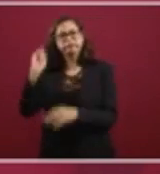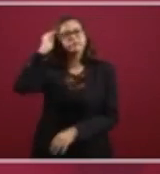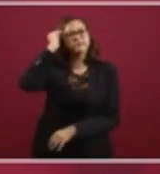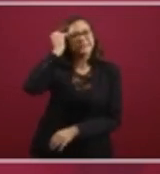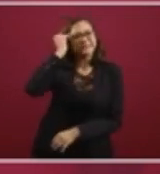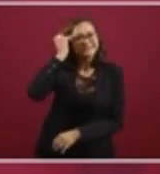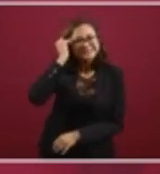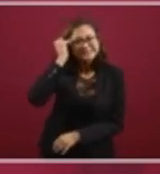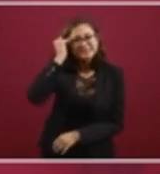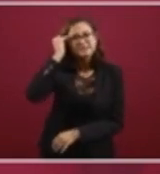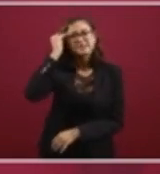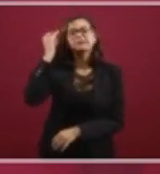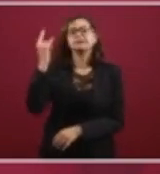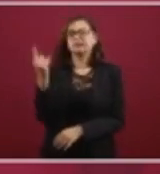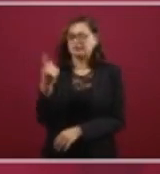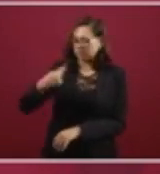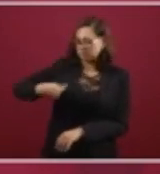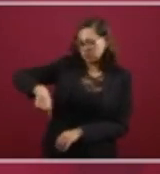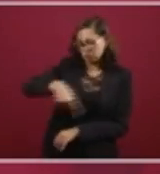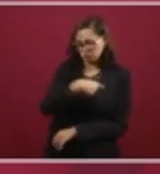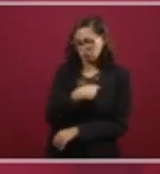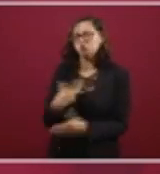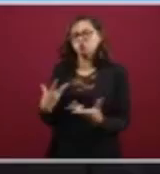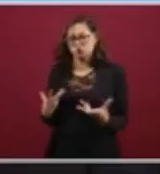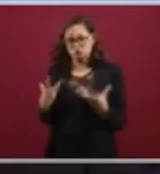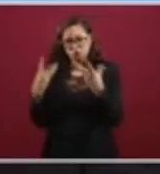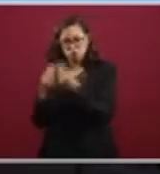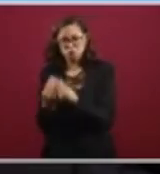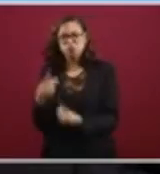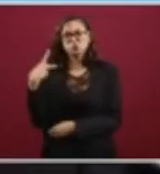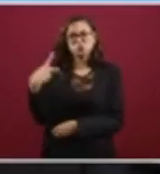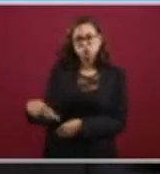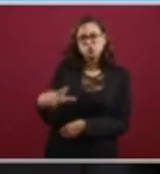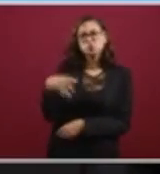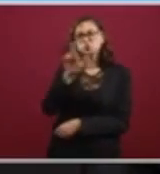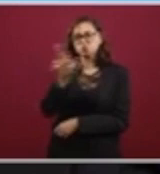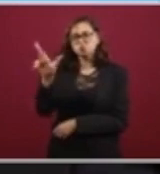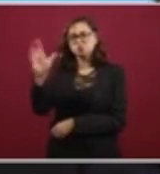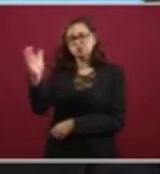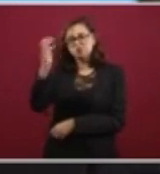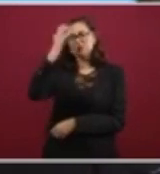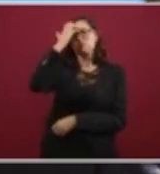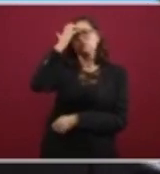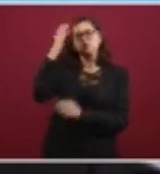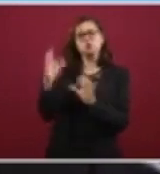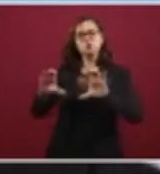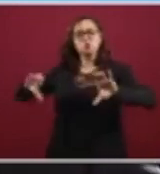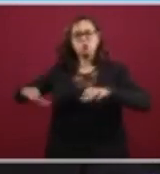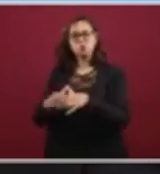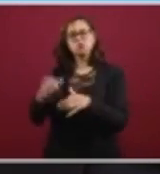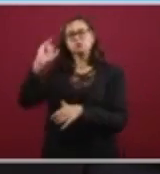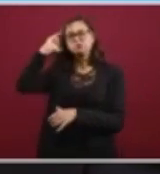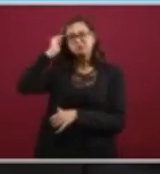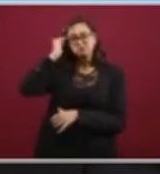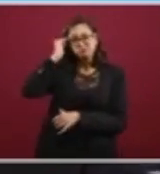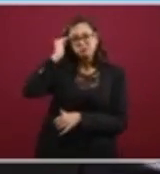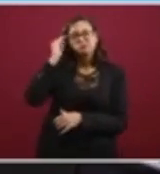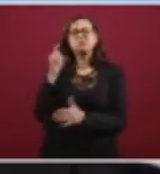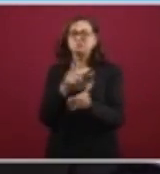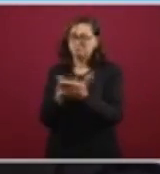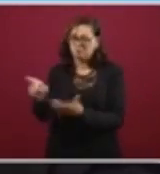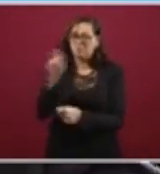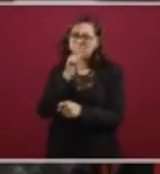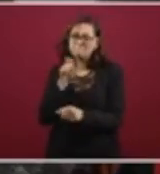que nos sumamos a esta exigencia de que sean reconocidos las comunidades indígenas como sujetos de derecho